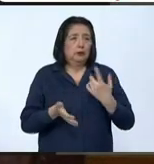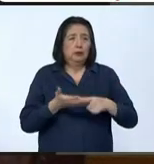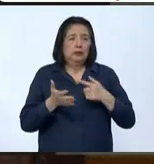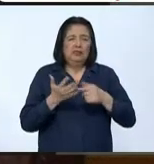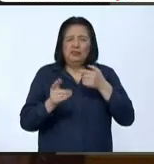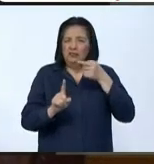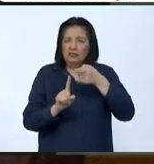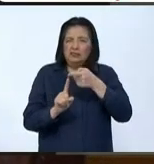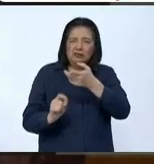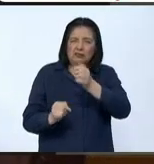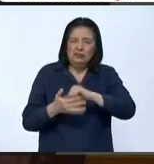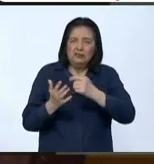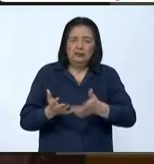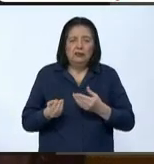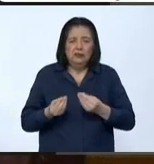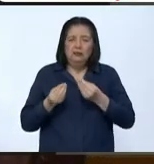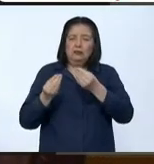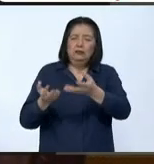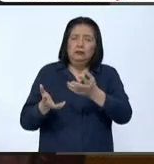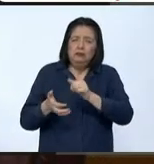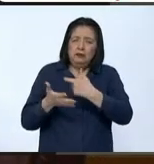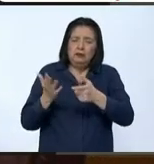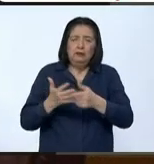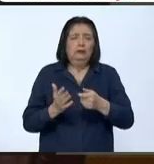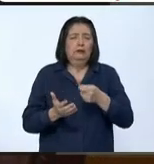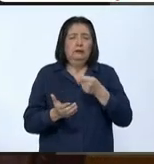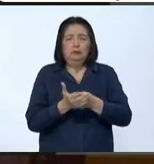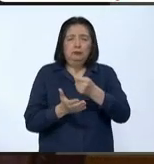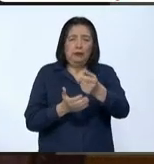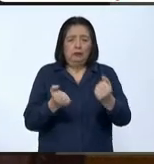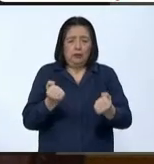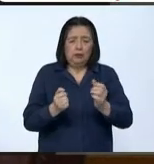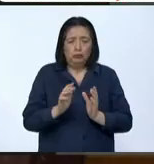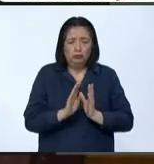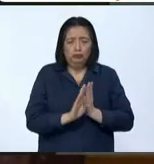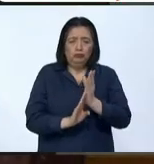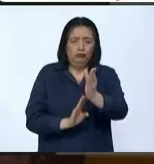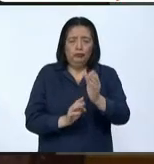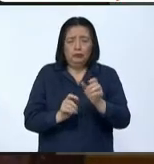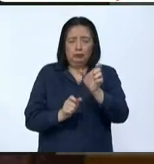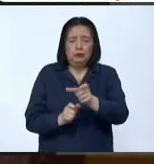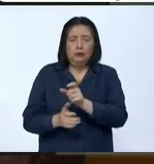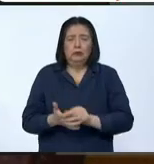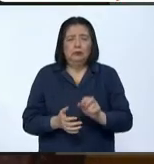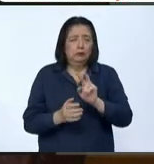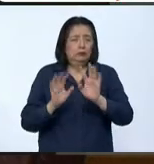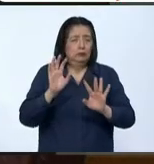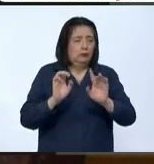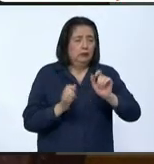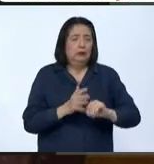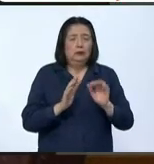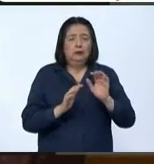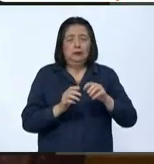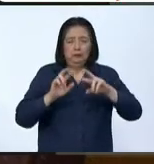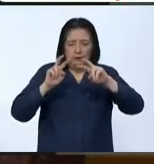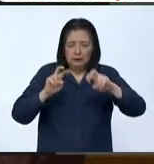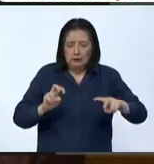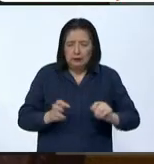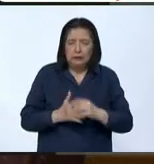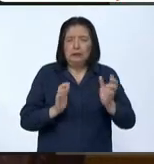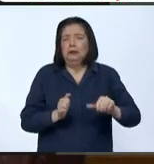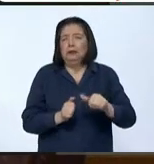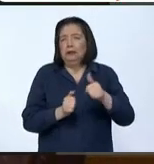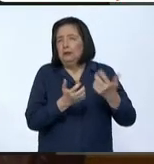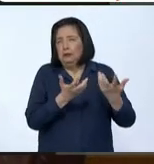casos y en el de los concesiones de los peajes de Lima 215 empresas están investigadas en calidad de